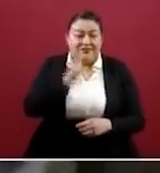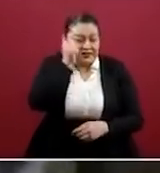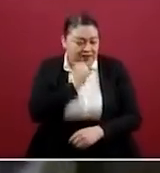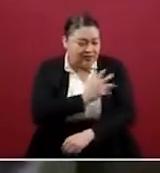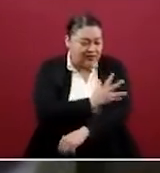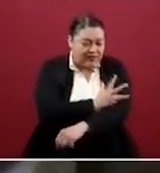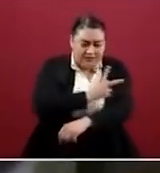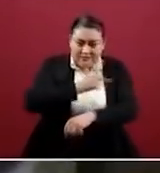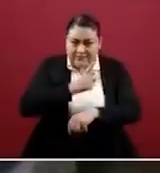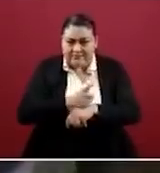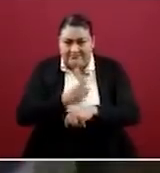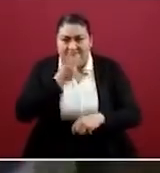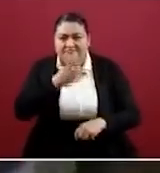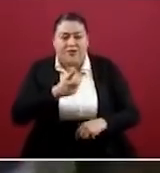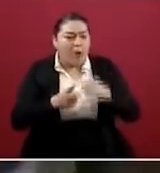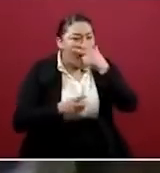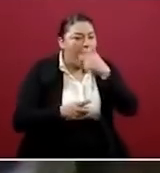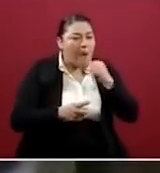honrada que el hombre.